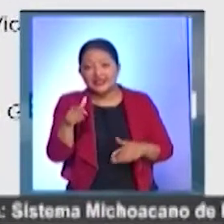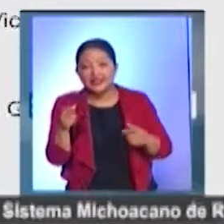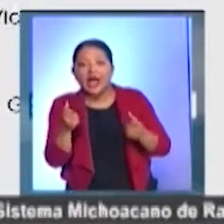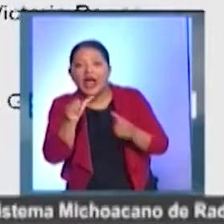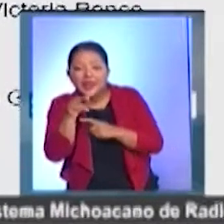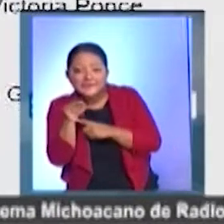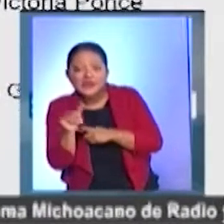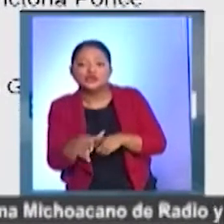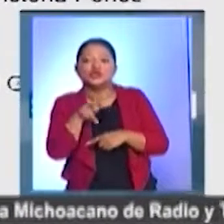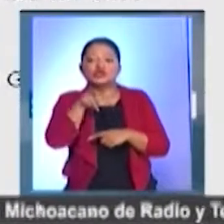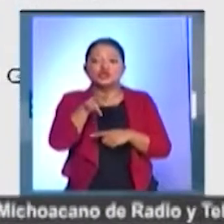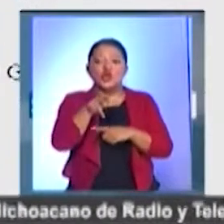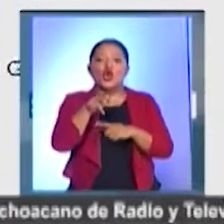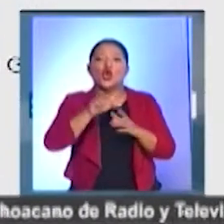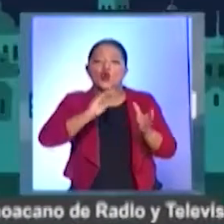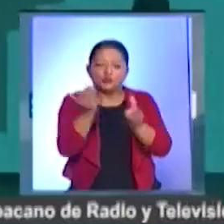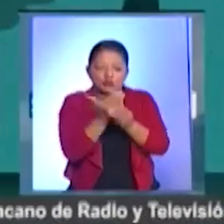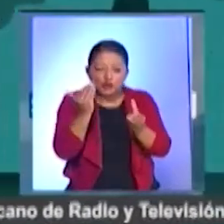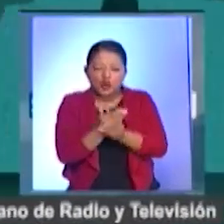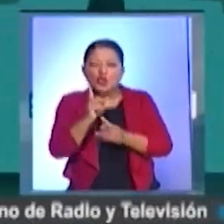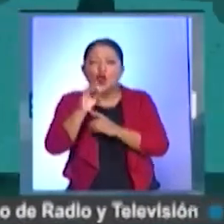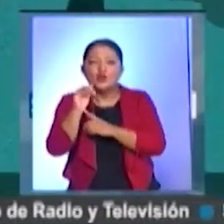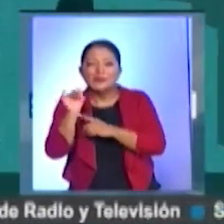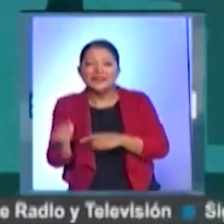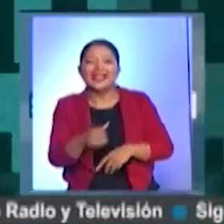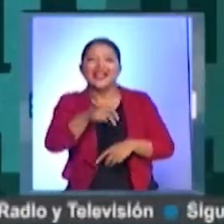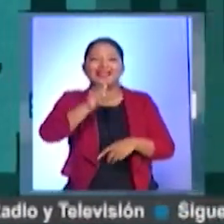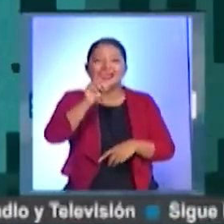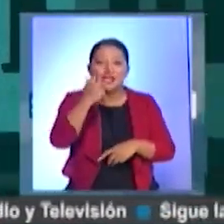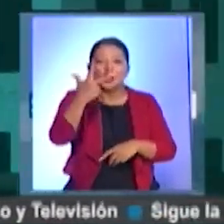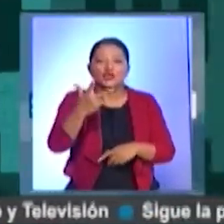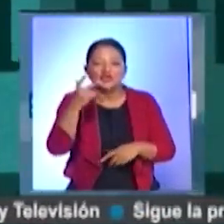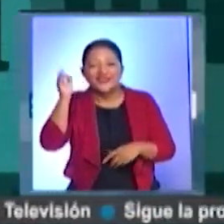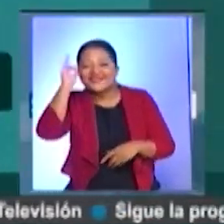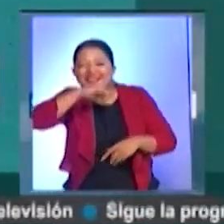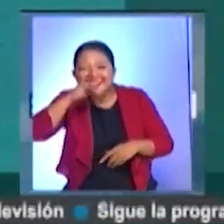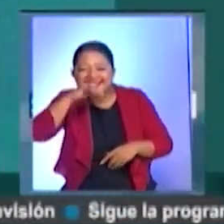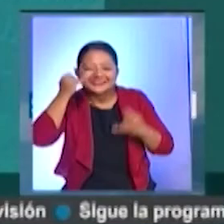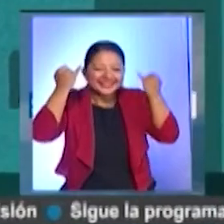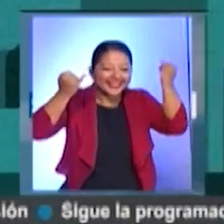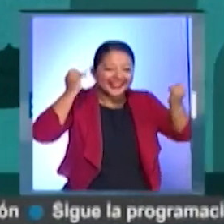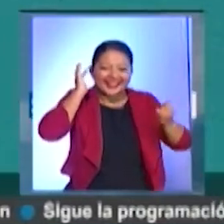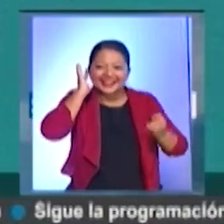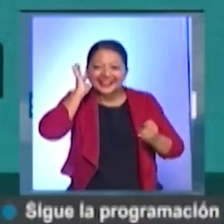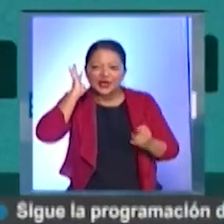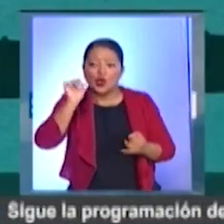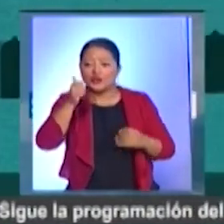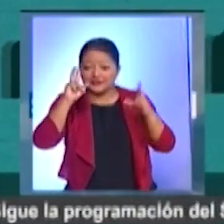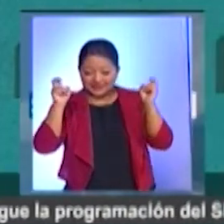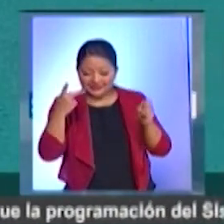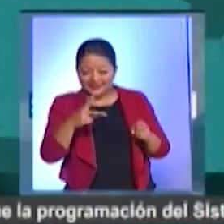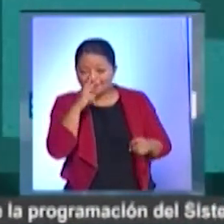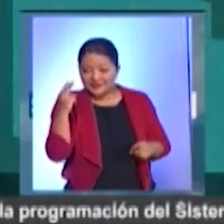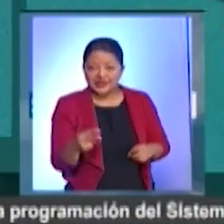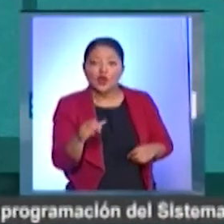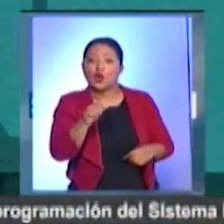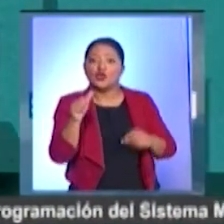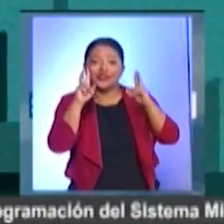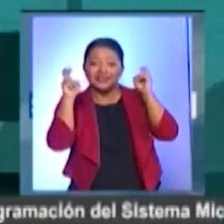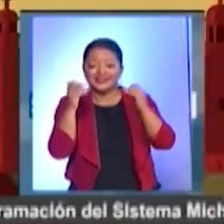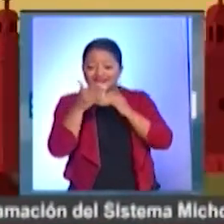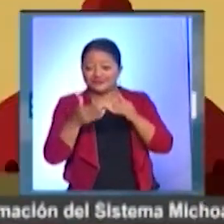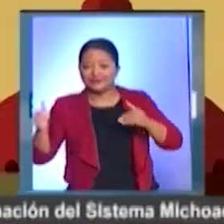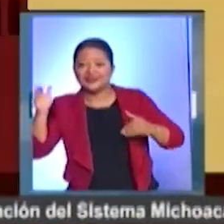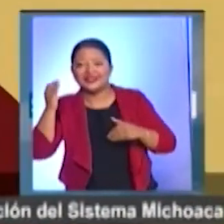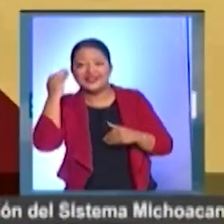documental y 31 de ficción 11 títulos conforman la sección de documental mexicano y 10 títulos en la sección de